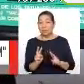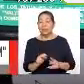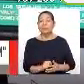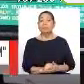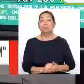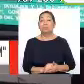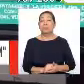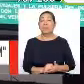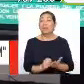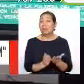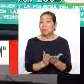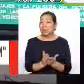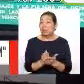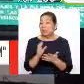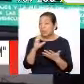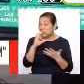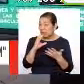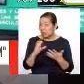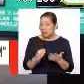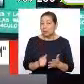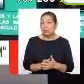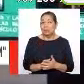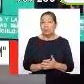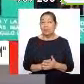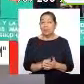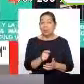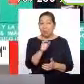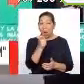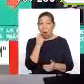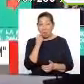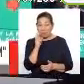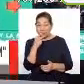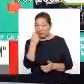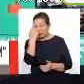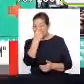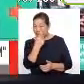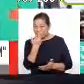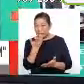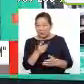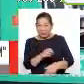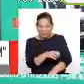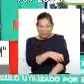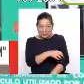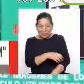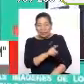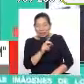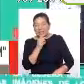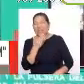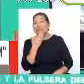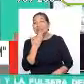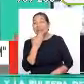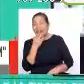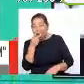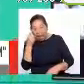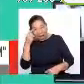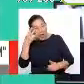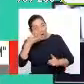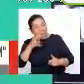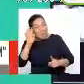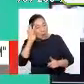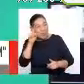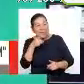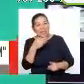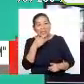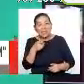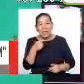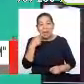nosotros, mediante las características notables que tiene este delincuente, como son los tatuajes, hemos podido identificar plenamente que él es el que